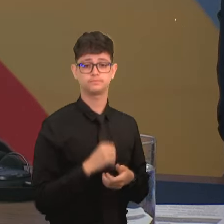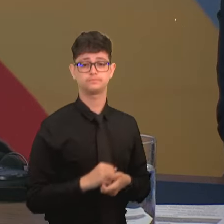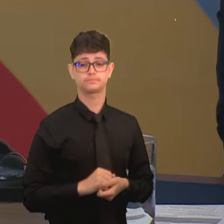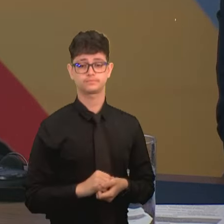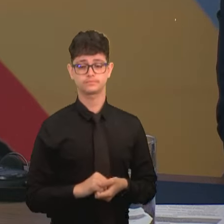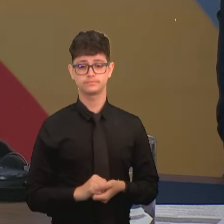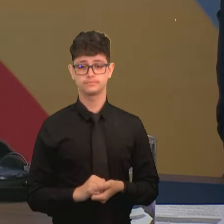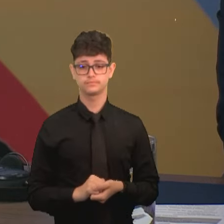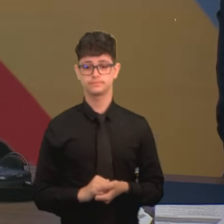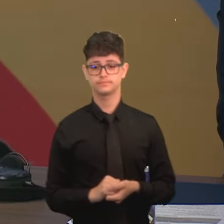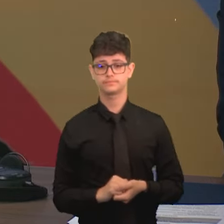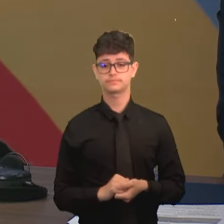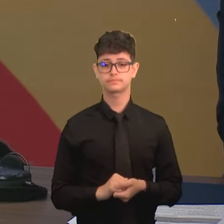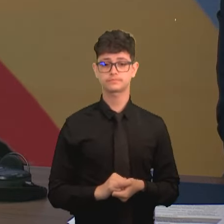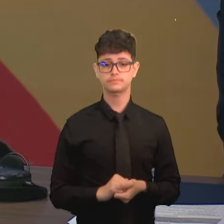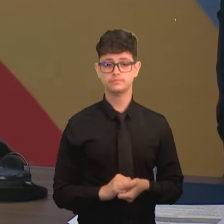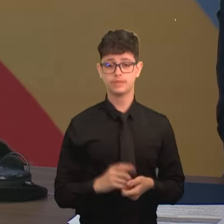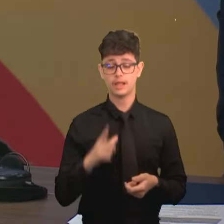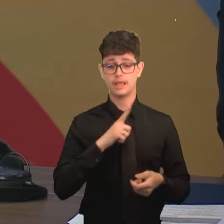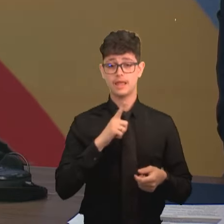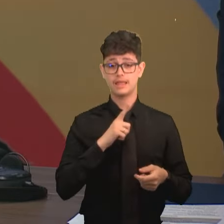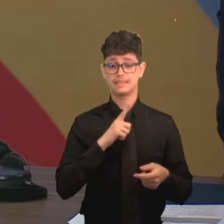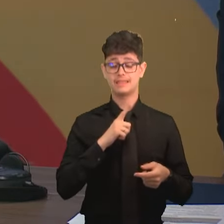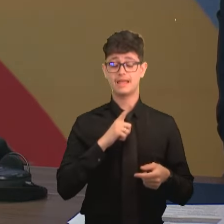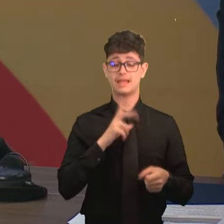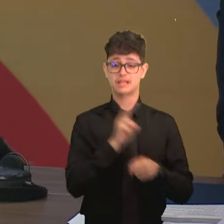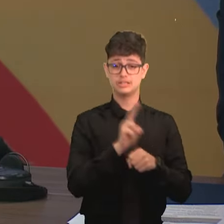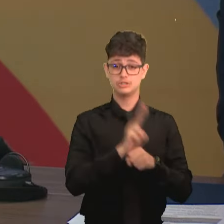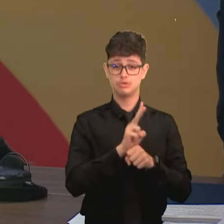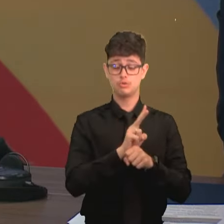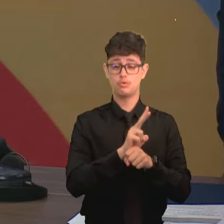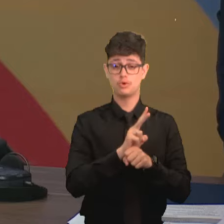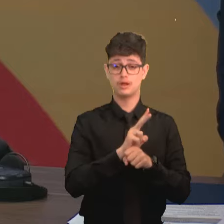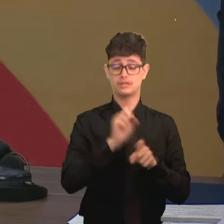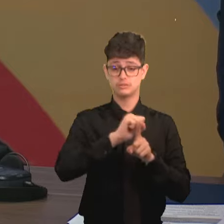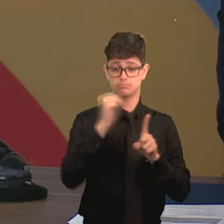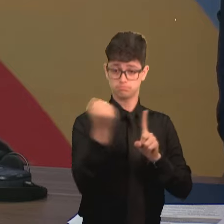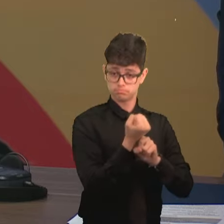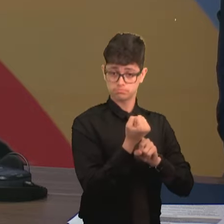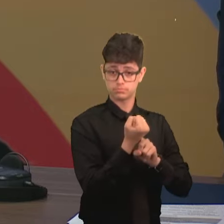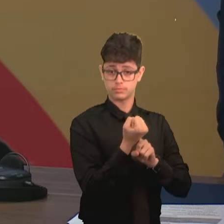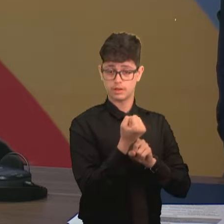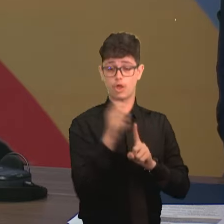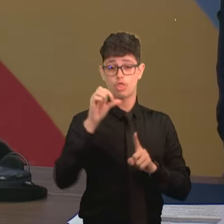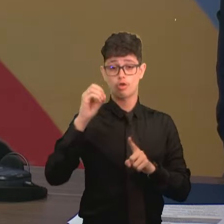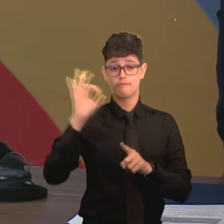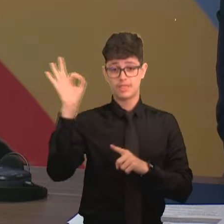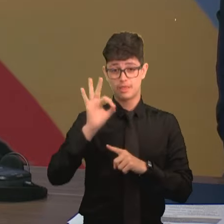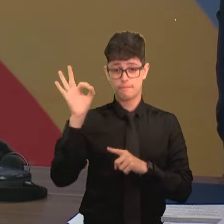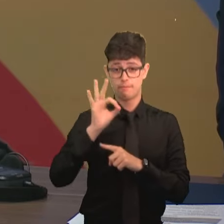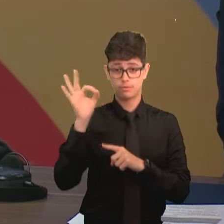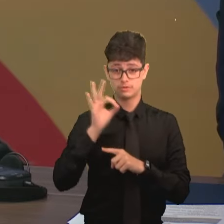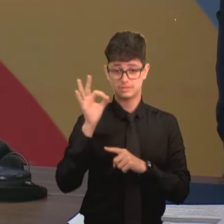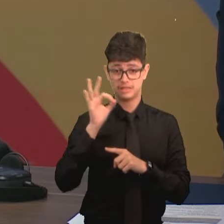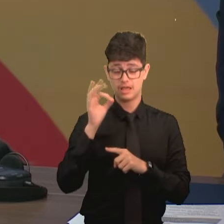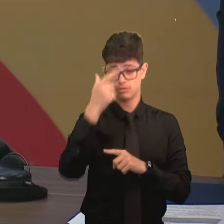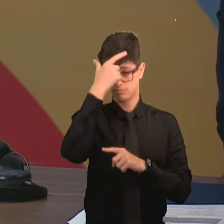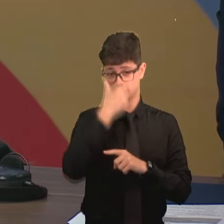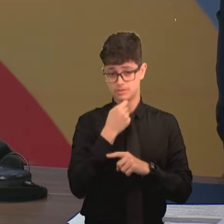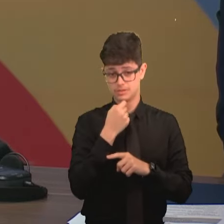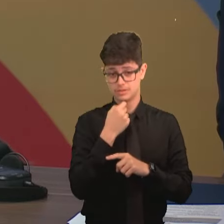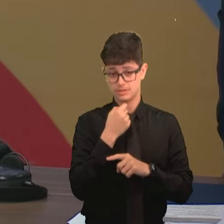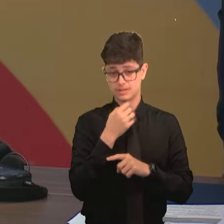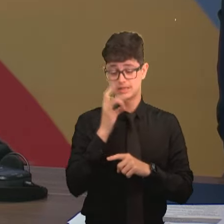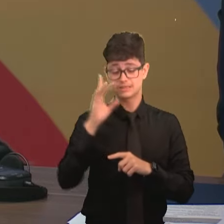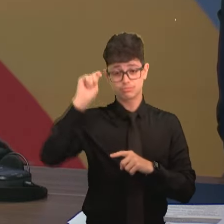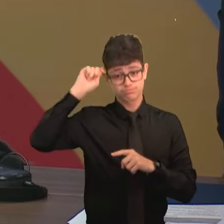el Observatorio de Seguridad Pública, coordinado por Nunes, que muestra que 90% de los presos